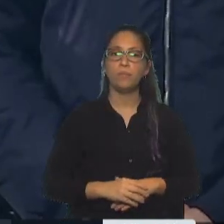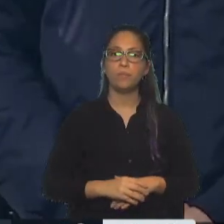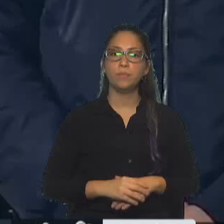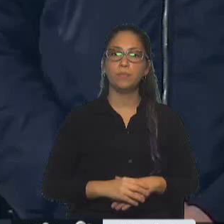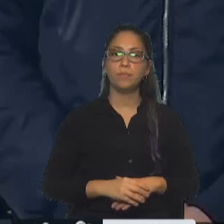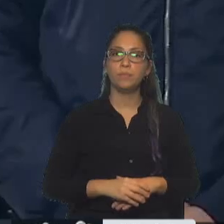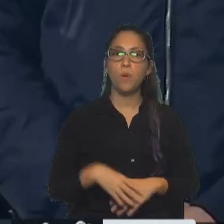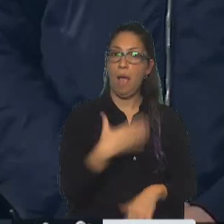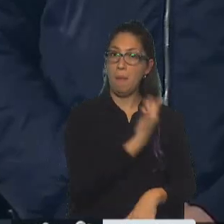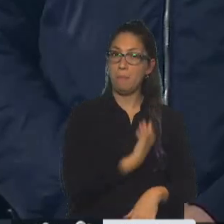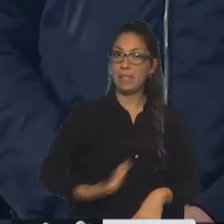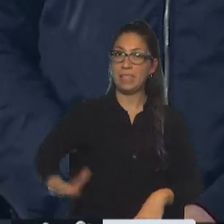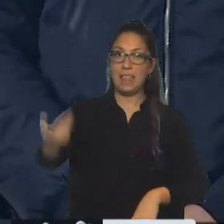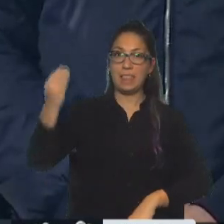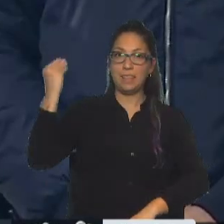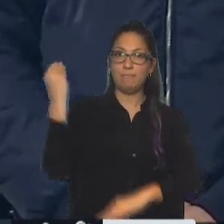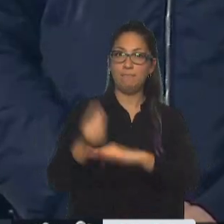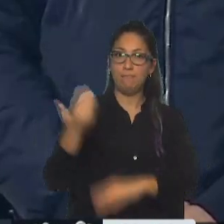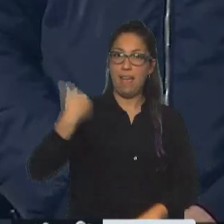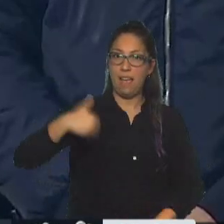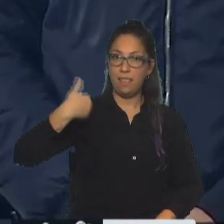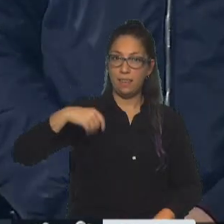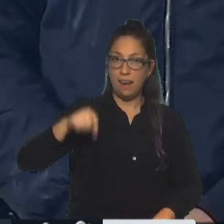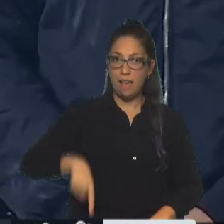a presidente de la República,